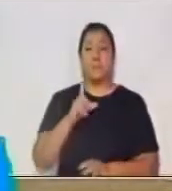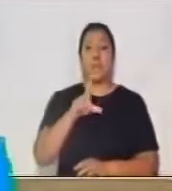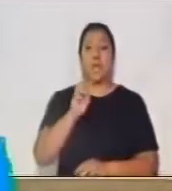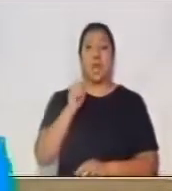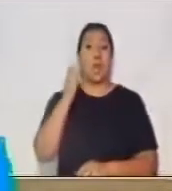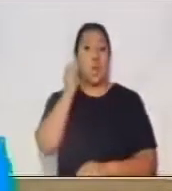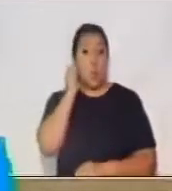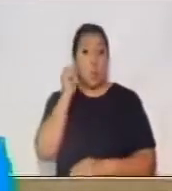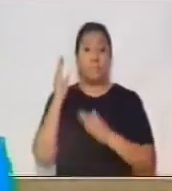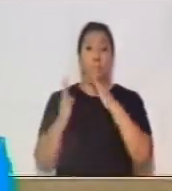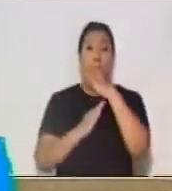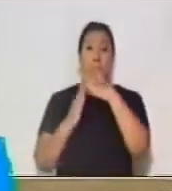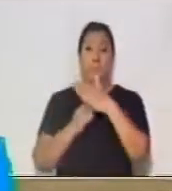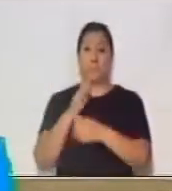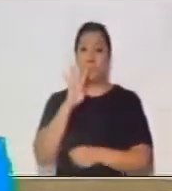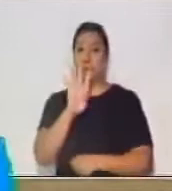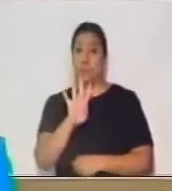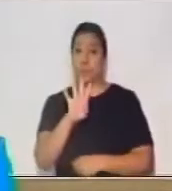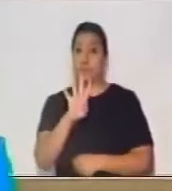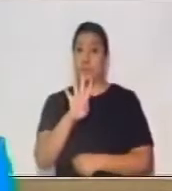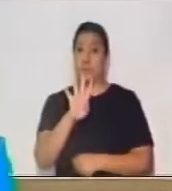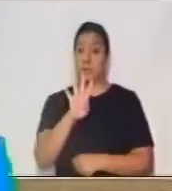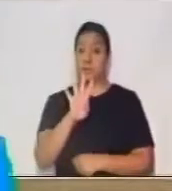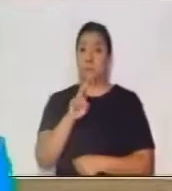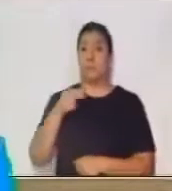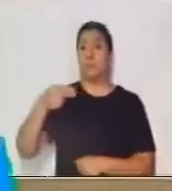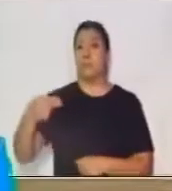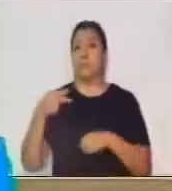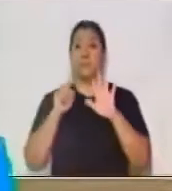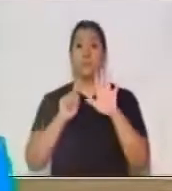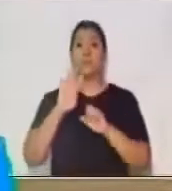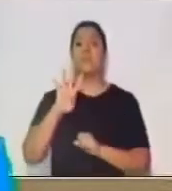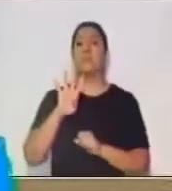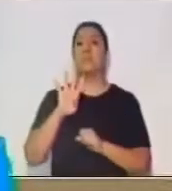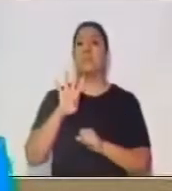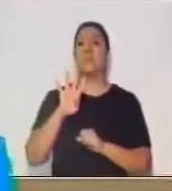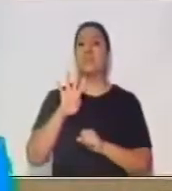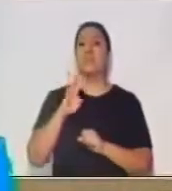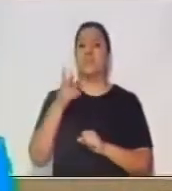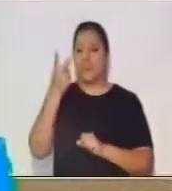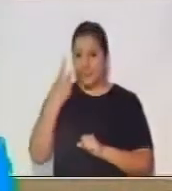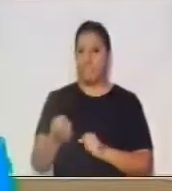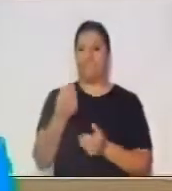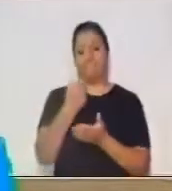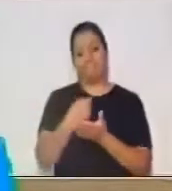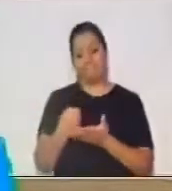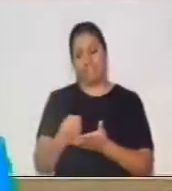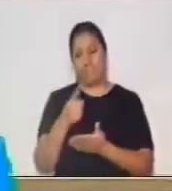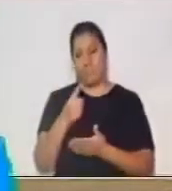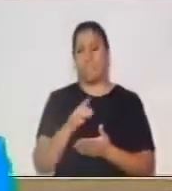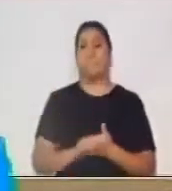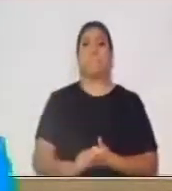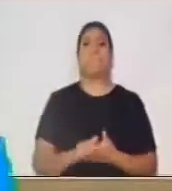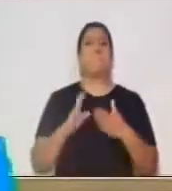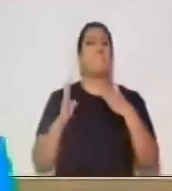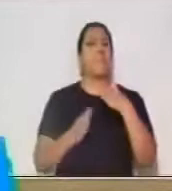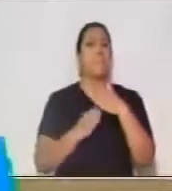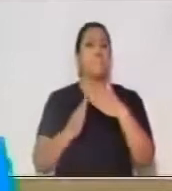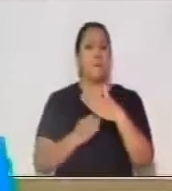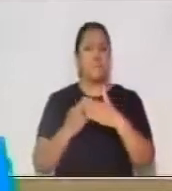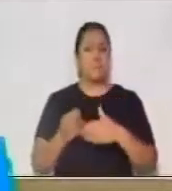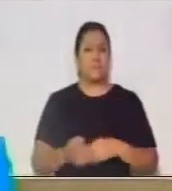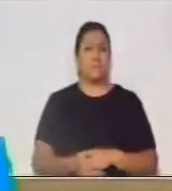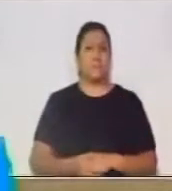Al disfrutar de la granja, apoyas la lucha contra el cáncer de mama, aportando radioterapias para mujeres excepcionales a través de